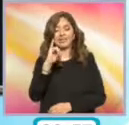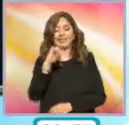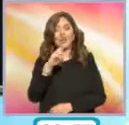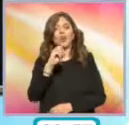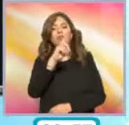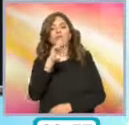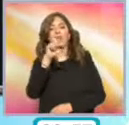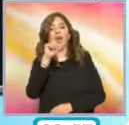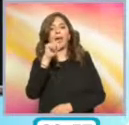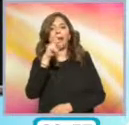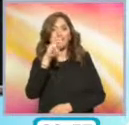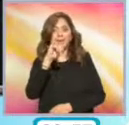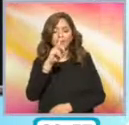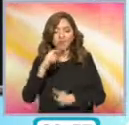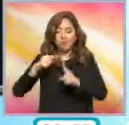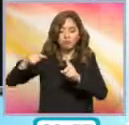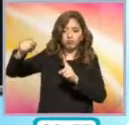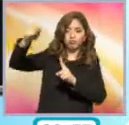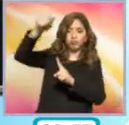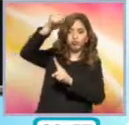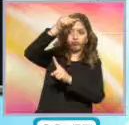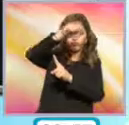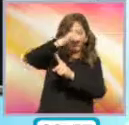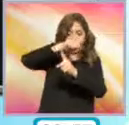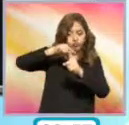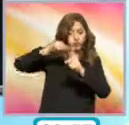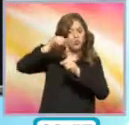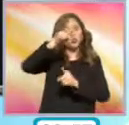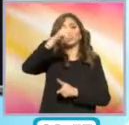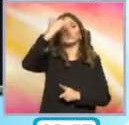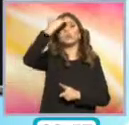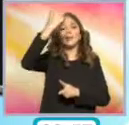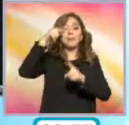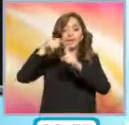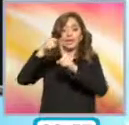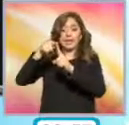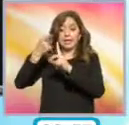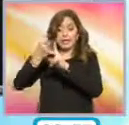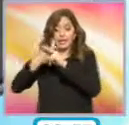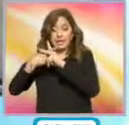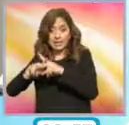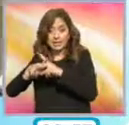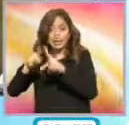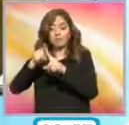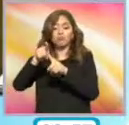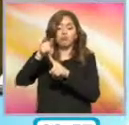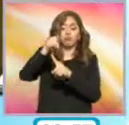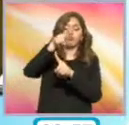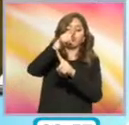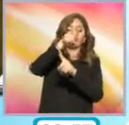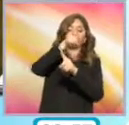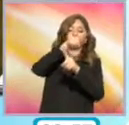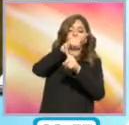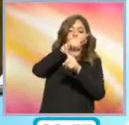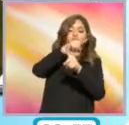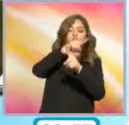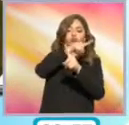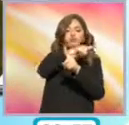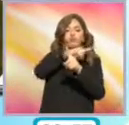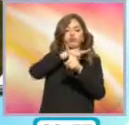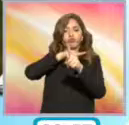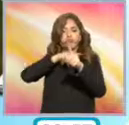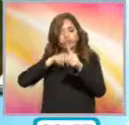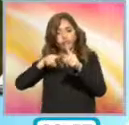el ciclo de la vida, vamos en el tiempo, ¿me explico? Claro. O sea, comienza aquí, pero imagínense que hay círculos concéntricos también. Es como